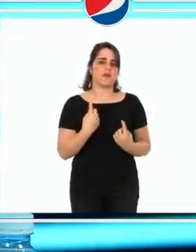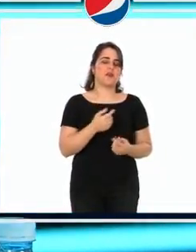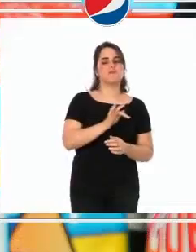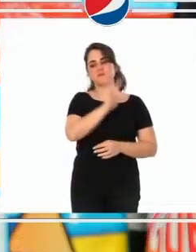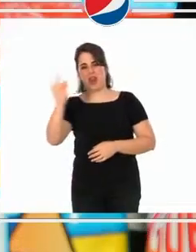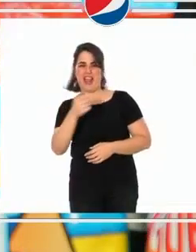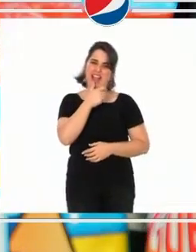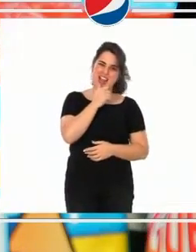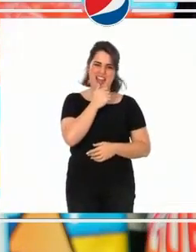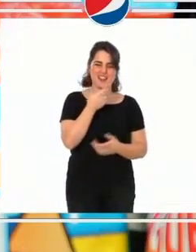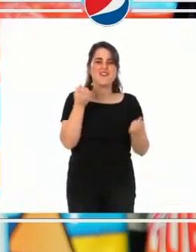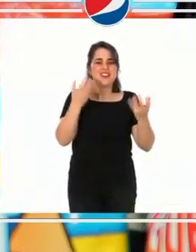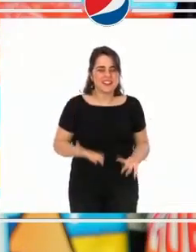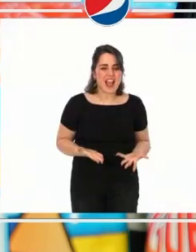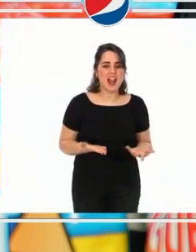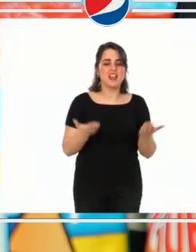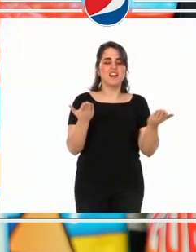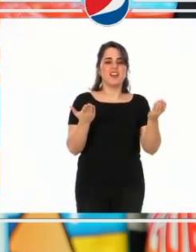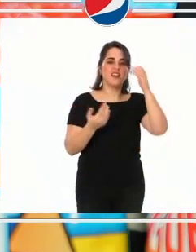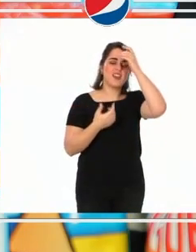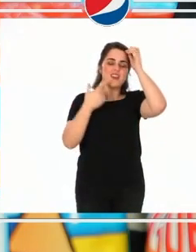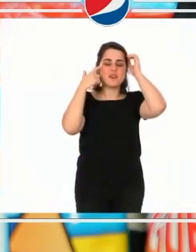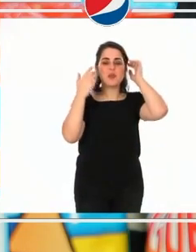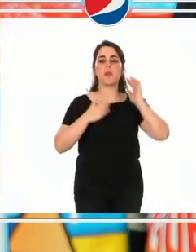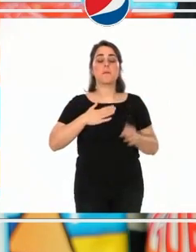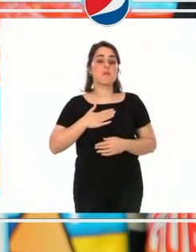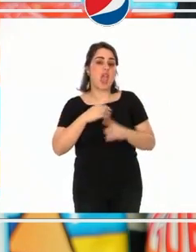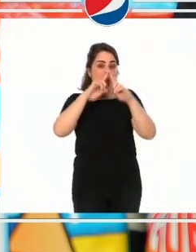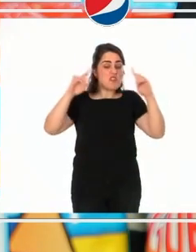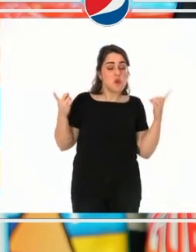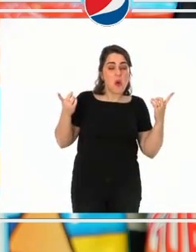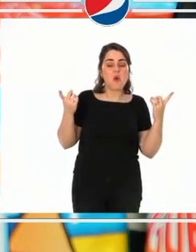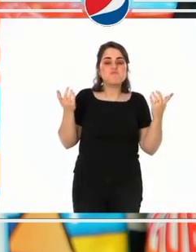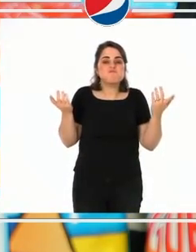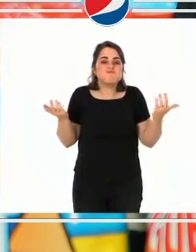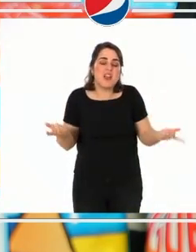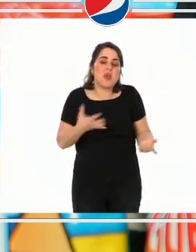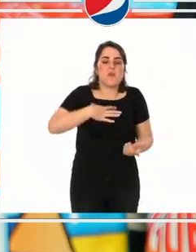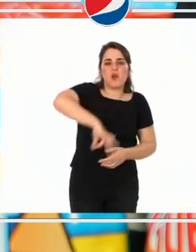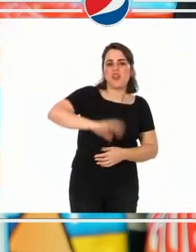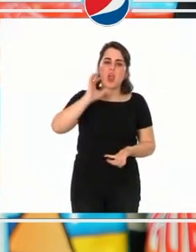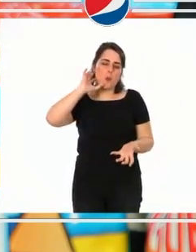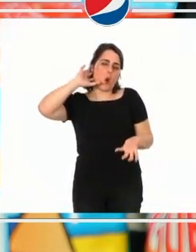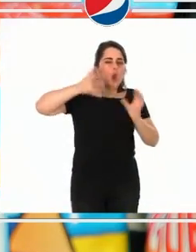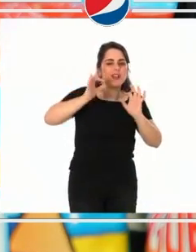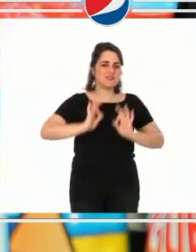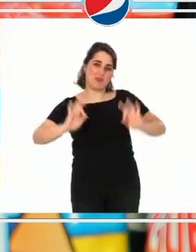titular de tu año. Ander, estás en la mierda. El mío sería un año Izá loco y especial, ¿no?